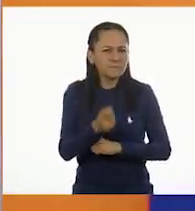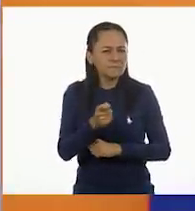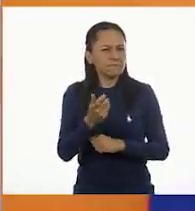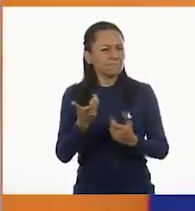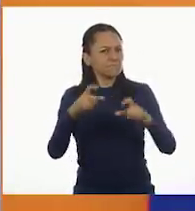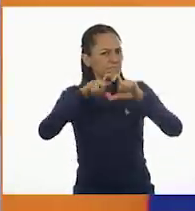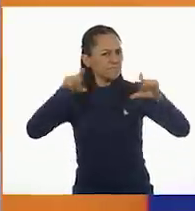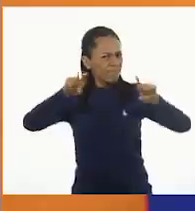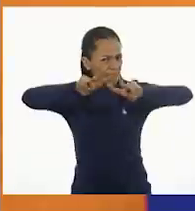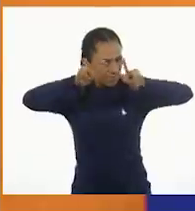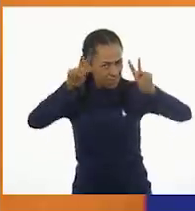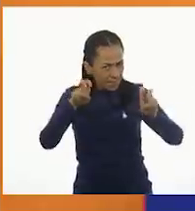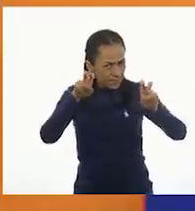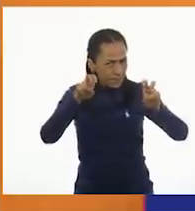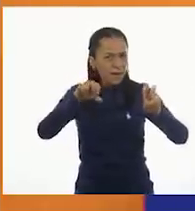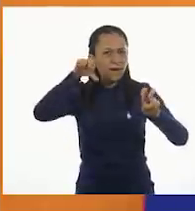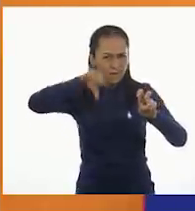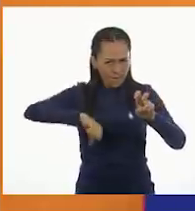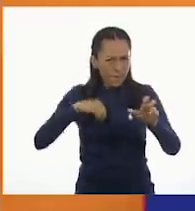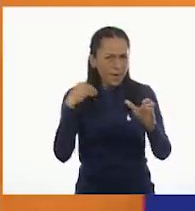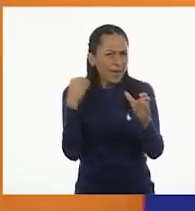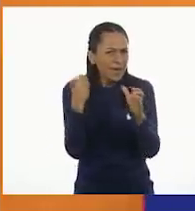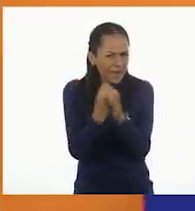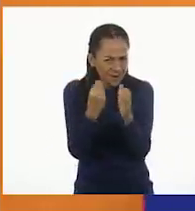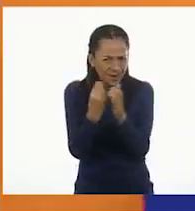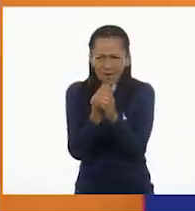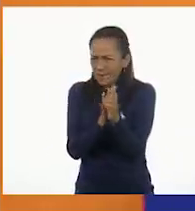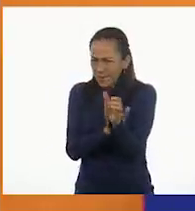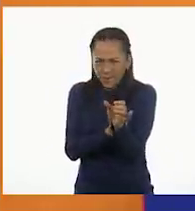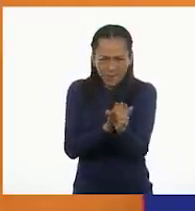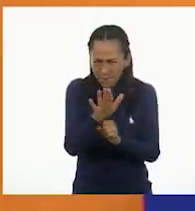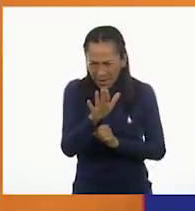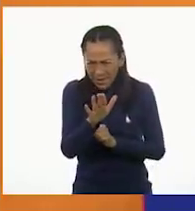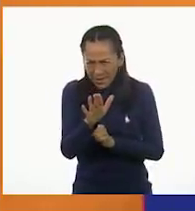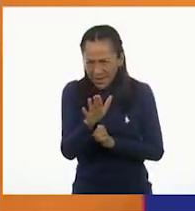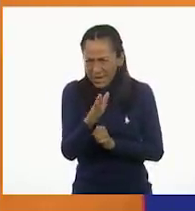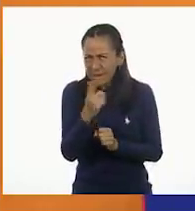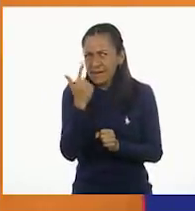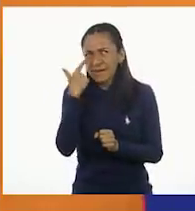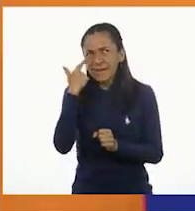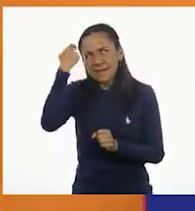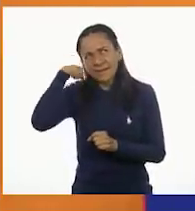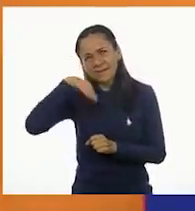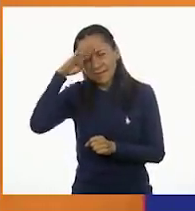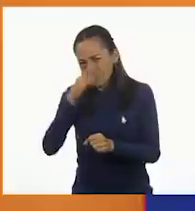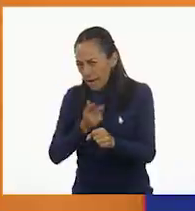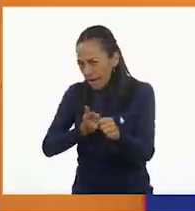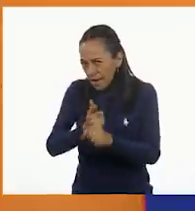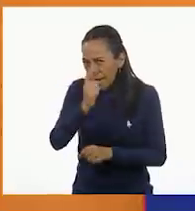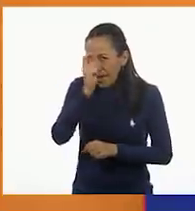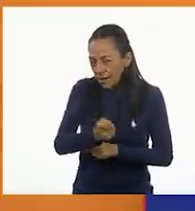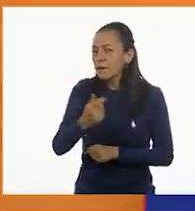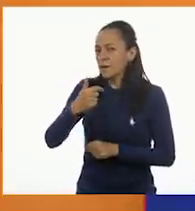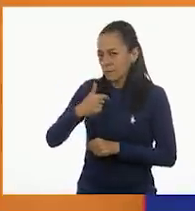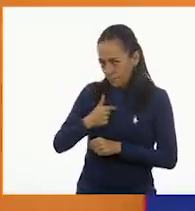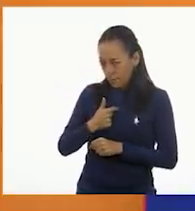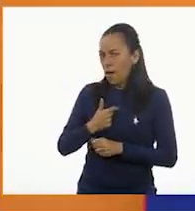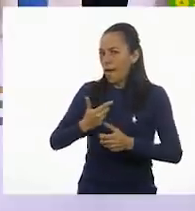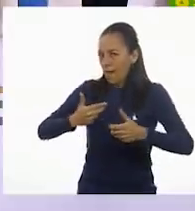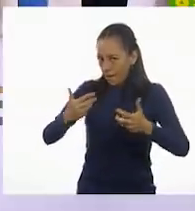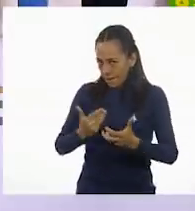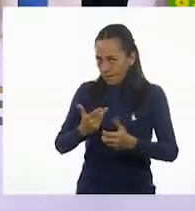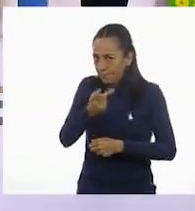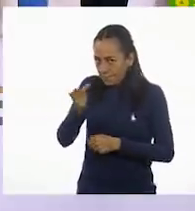el título de nuestra clase. Yo iniciaré haciendo tres preguntas. Mientras tanto, ustedes, Pepe